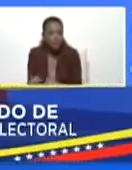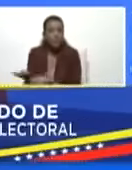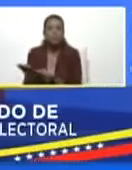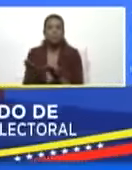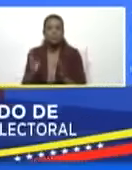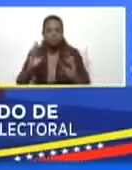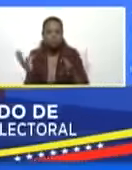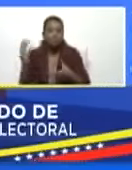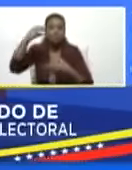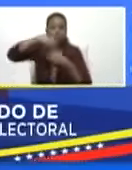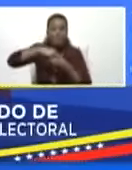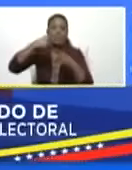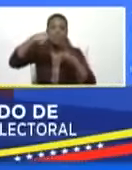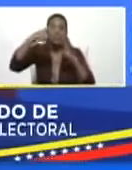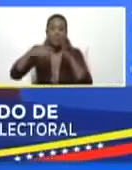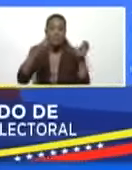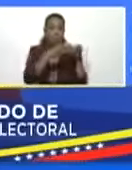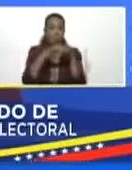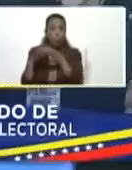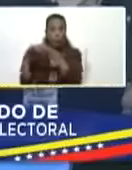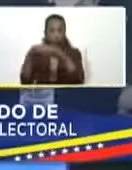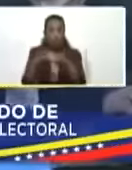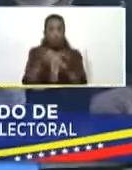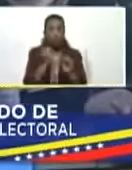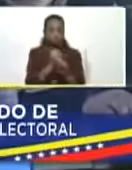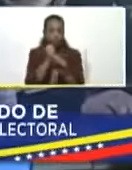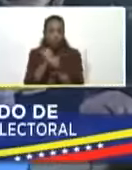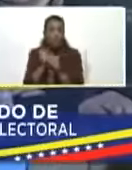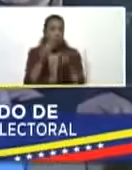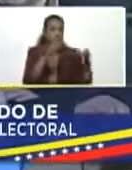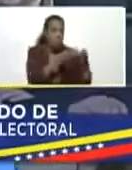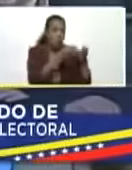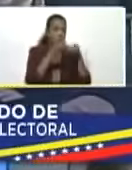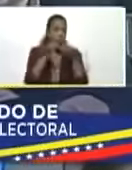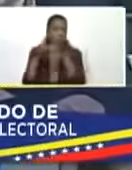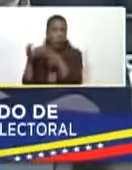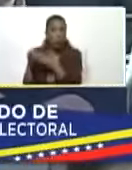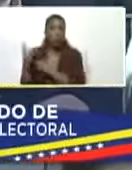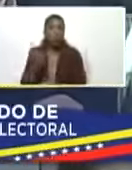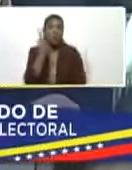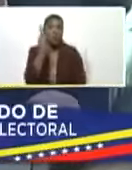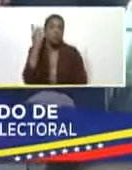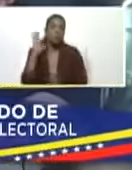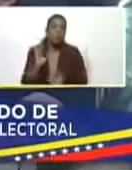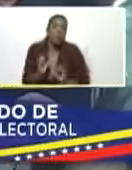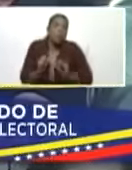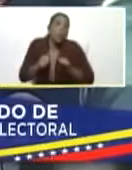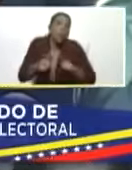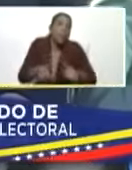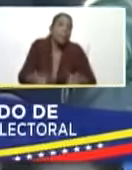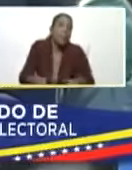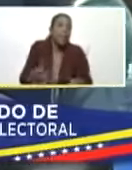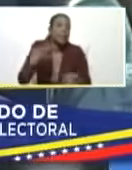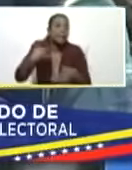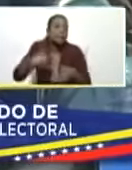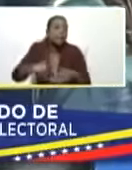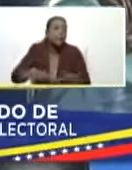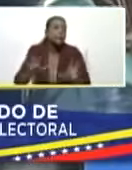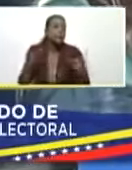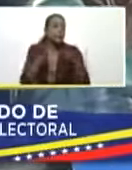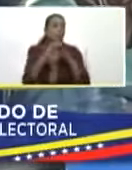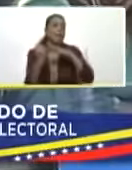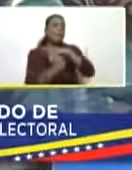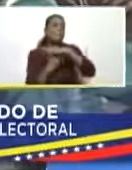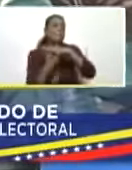a incorporarse a los distintos equipos. A los equipos. Esto es solo un, como dice el presidente, un equipo